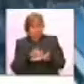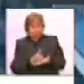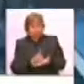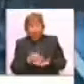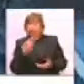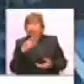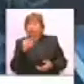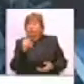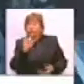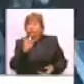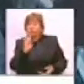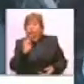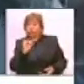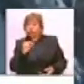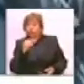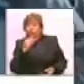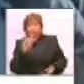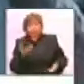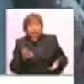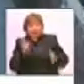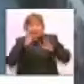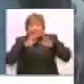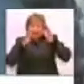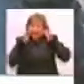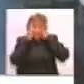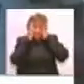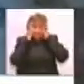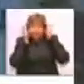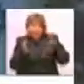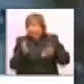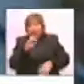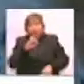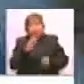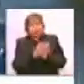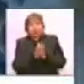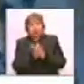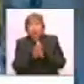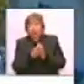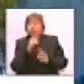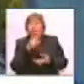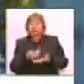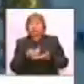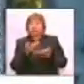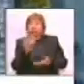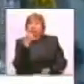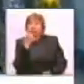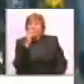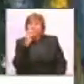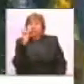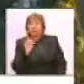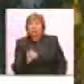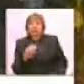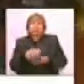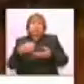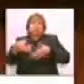congresista Carlos Tubino expresó una gran preocupación porque, según dijo, a Pucallpa solo se le ha destinado el 1% del